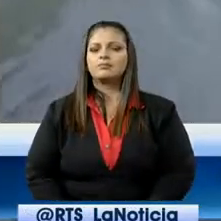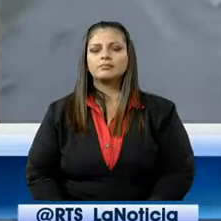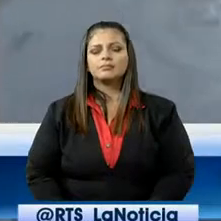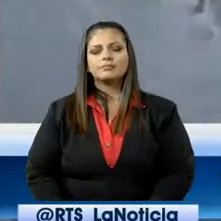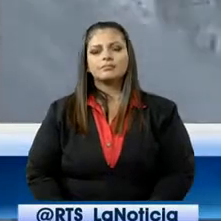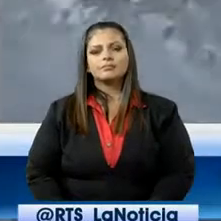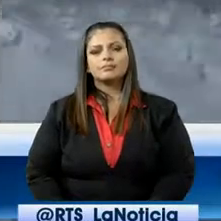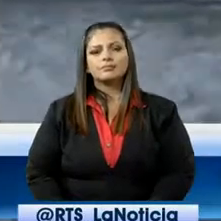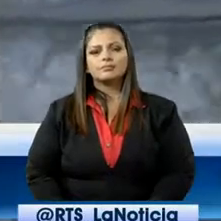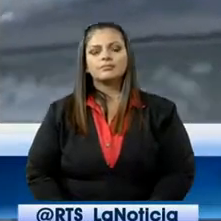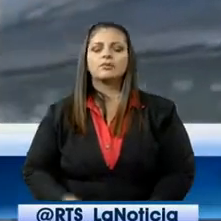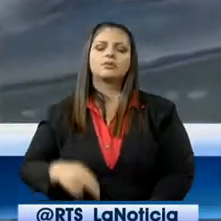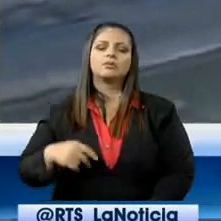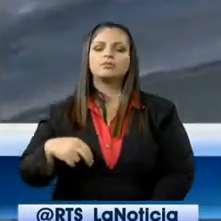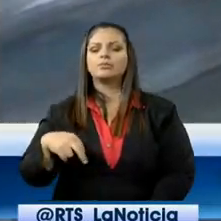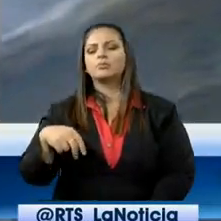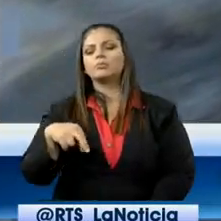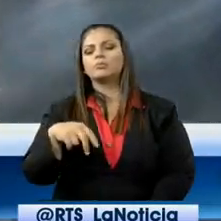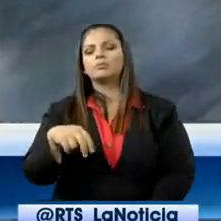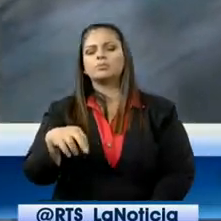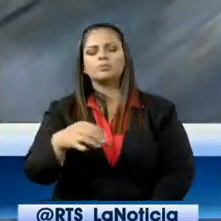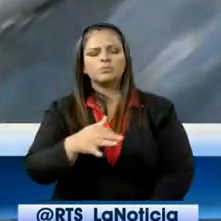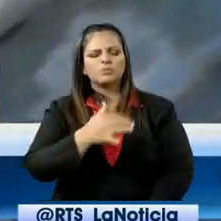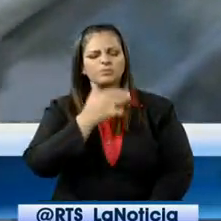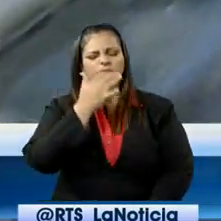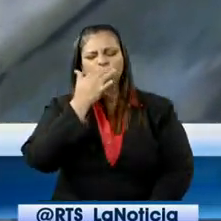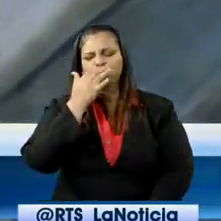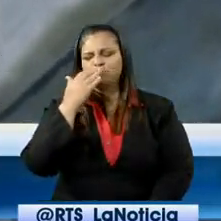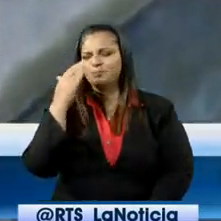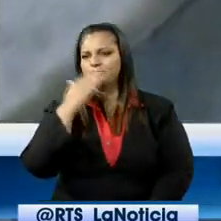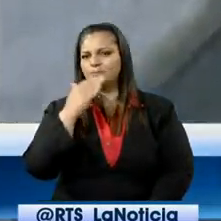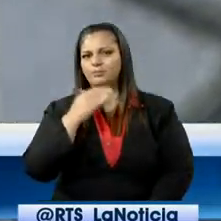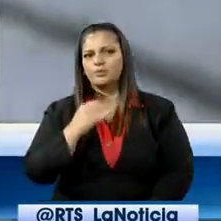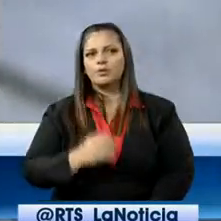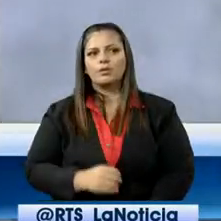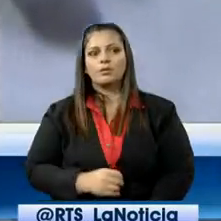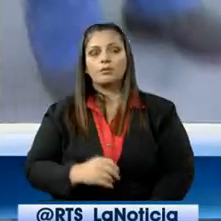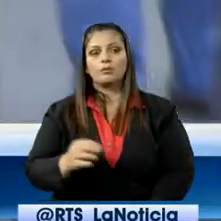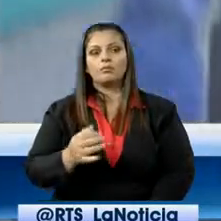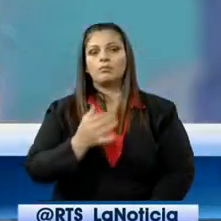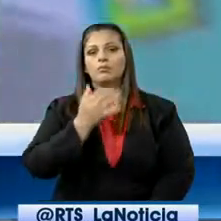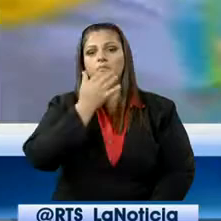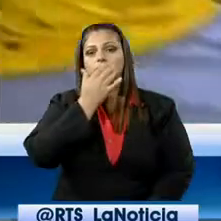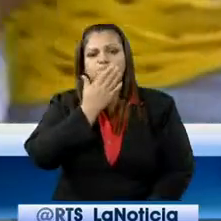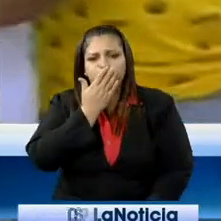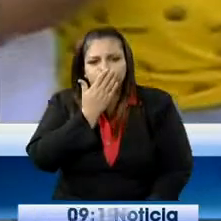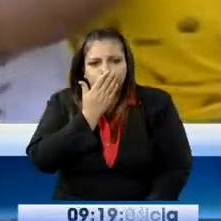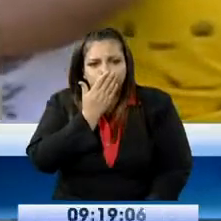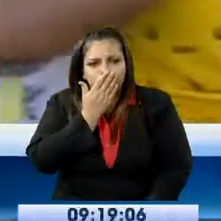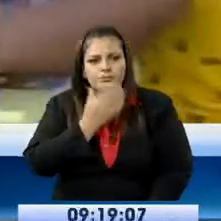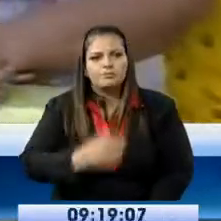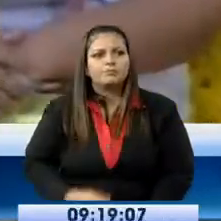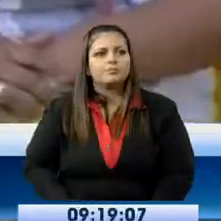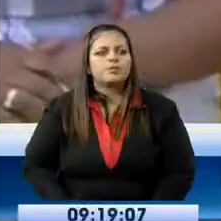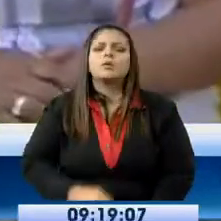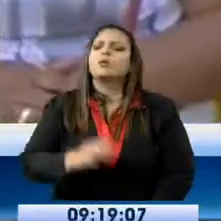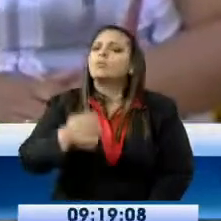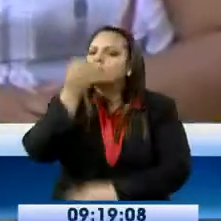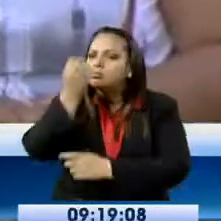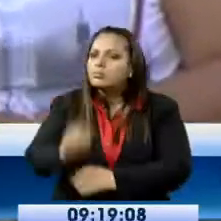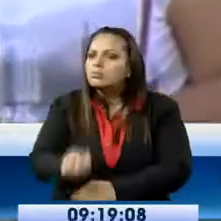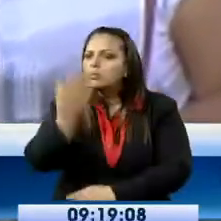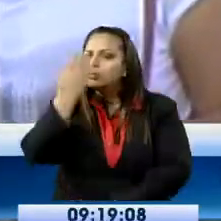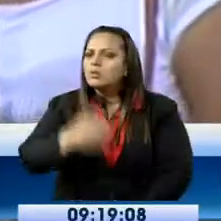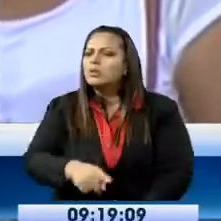que obviamente están siendo afectadas en su salud. Yo estoy aquí al punto del desmayo. Señor, buenos días. ¿Desde cuándo sufren con eso usted?